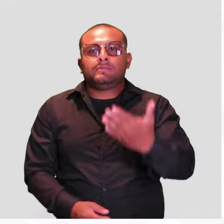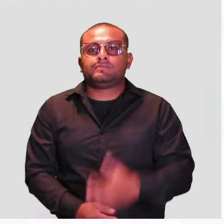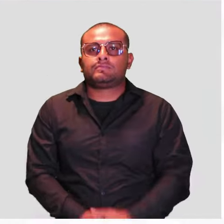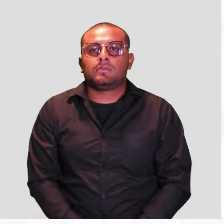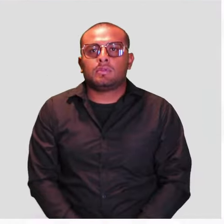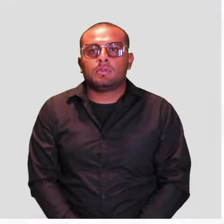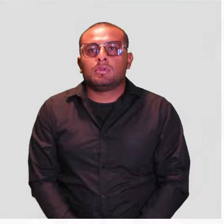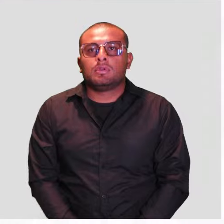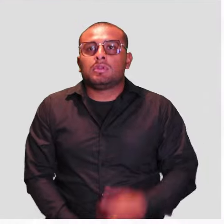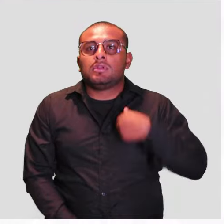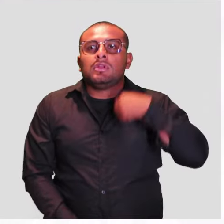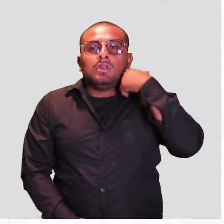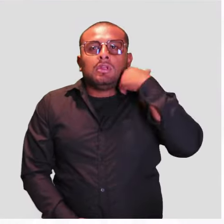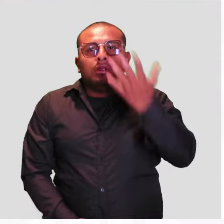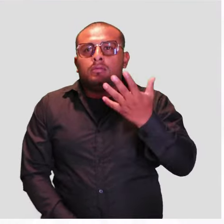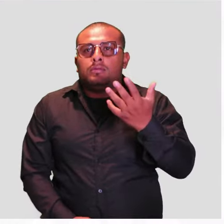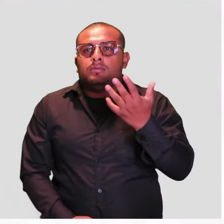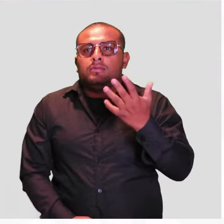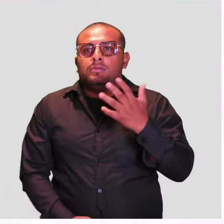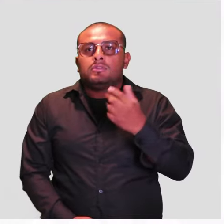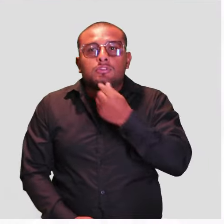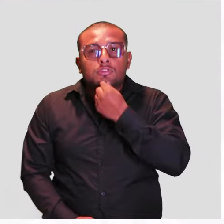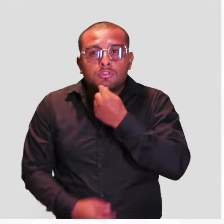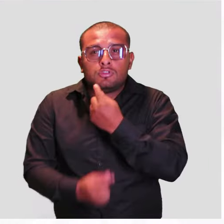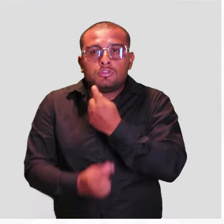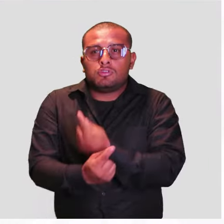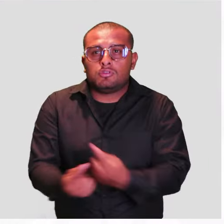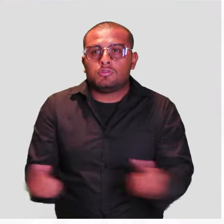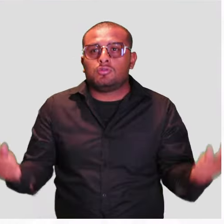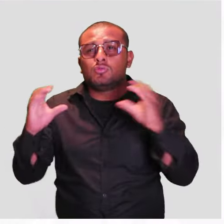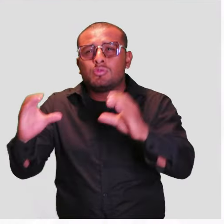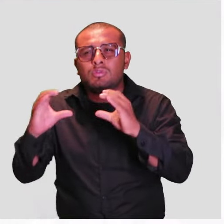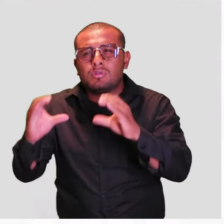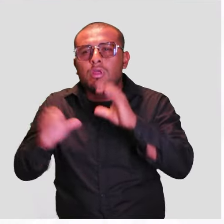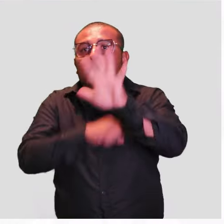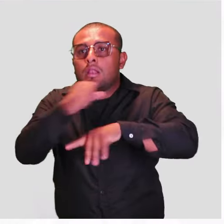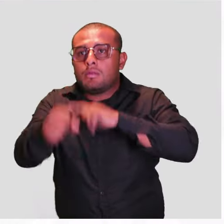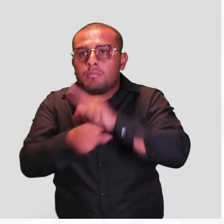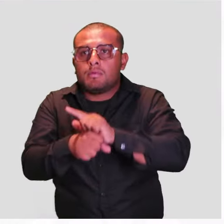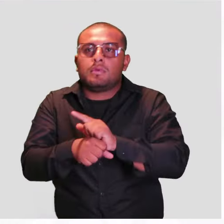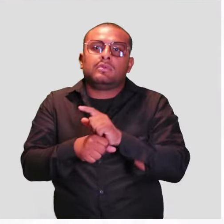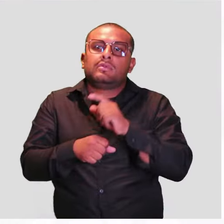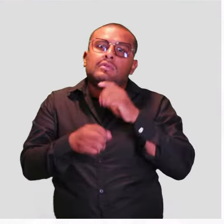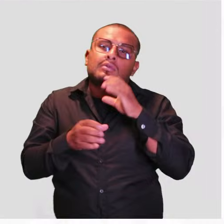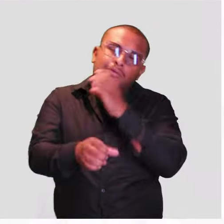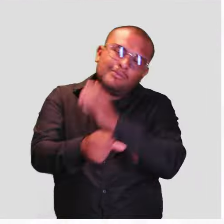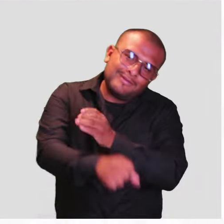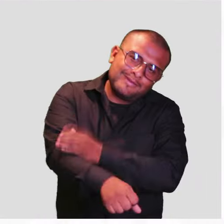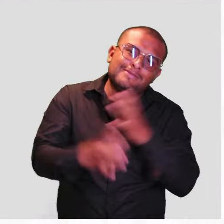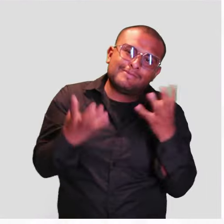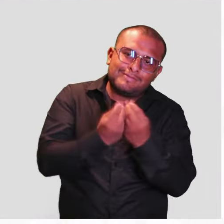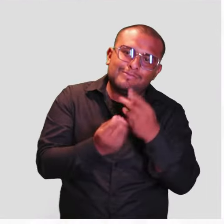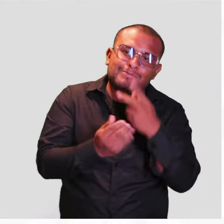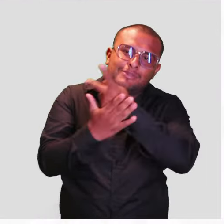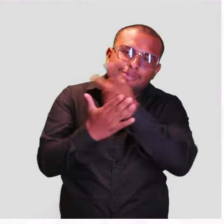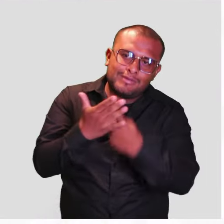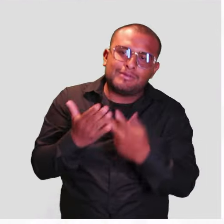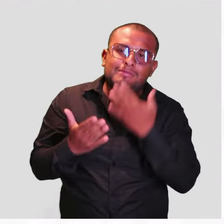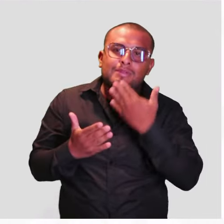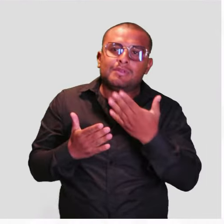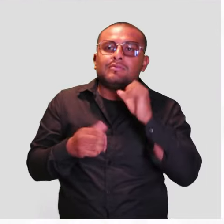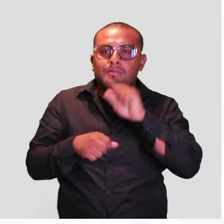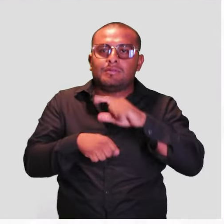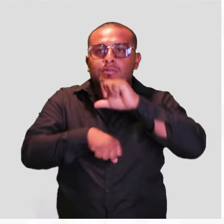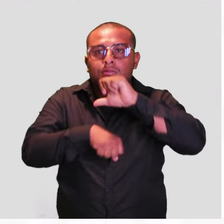Crearemos el primer albergue municipal de felinos y caninos con un registro de mascotas de compañía y un programa permanente de esterilización.